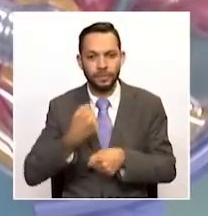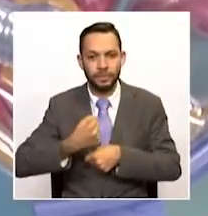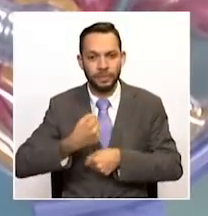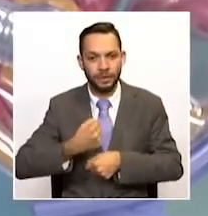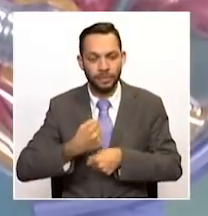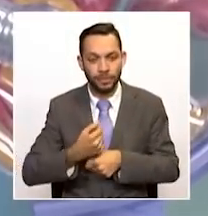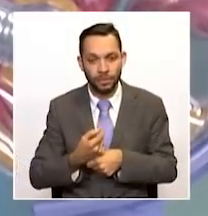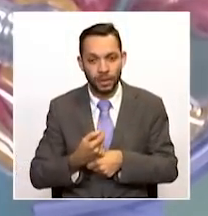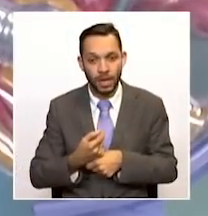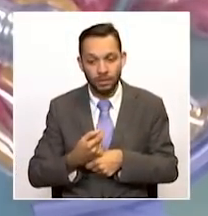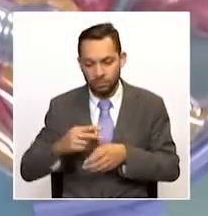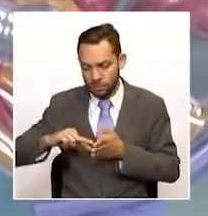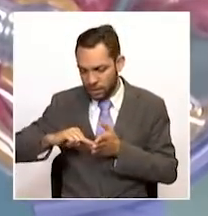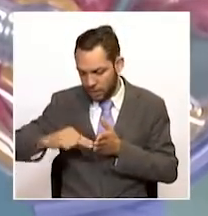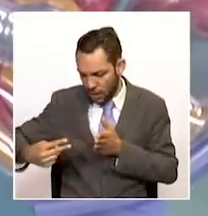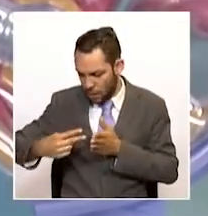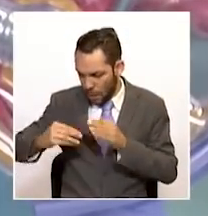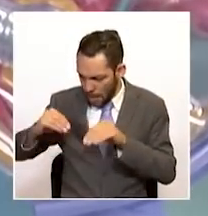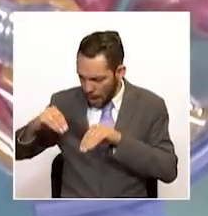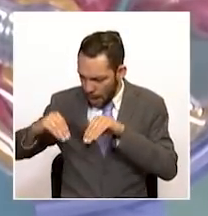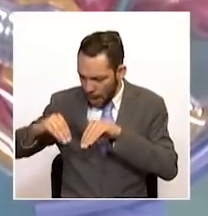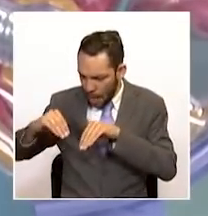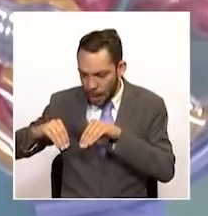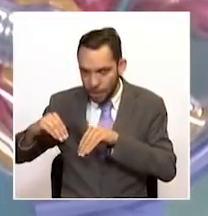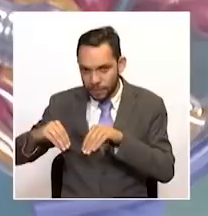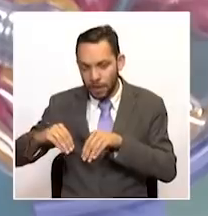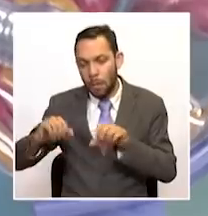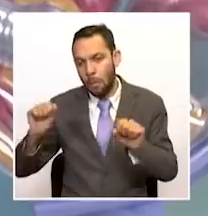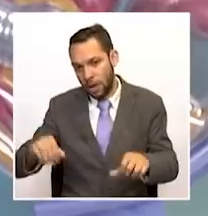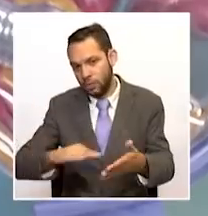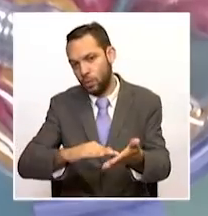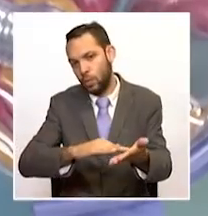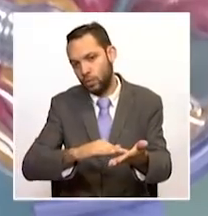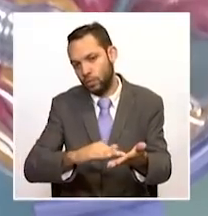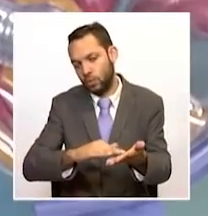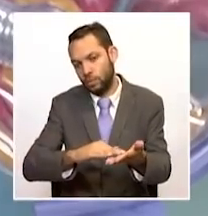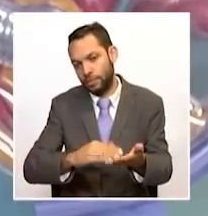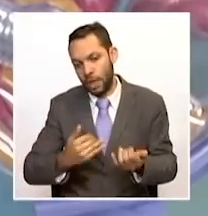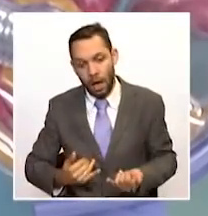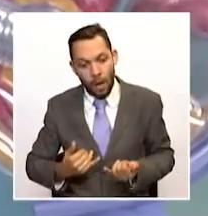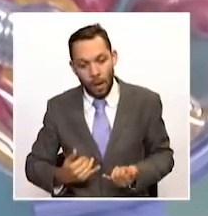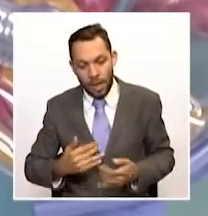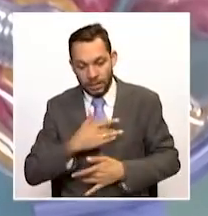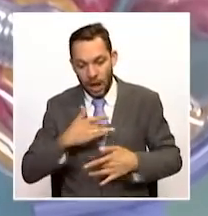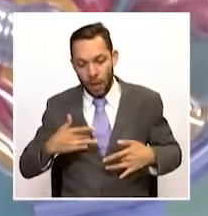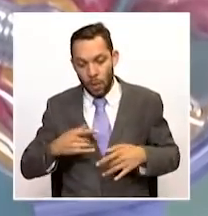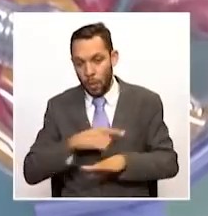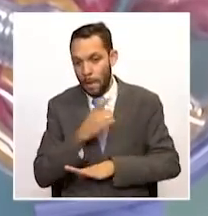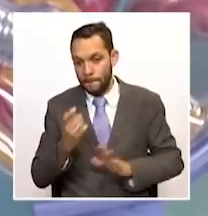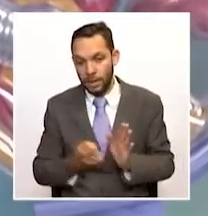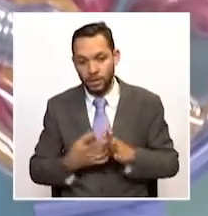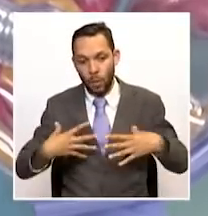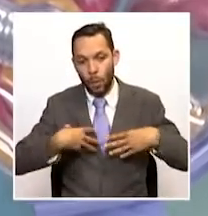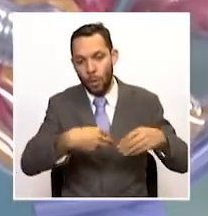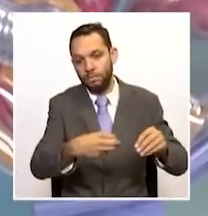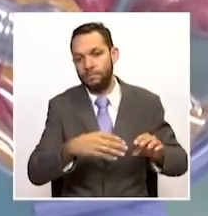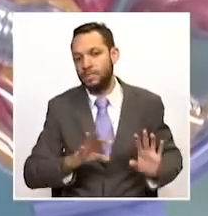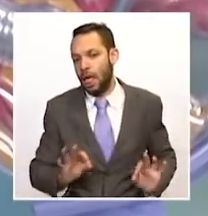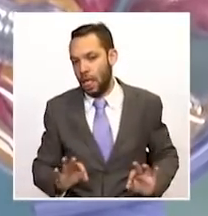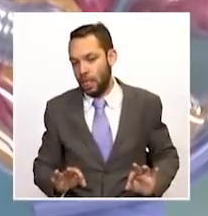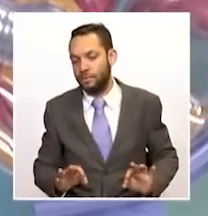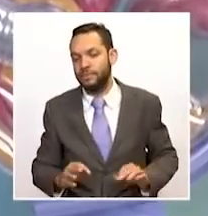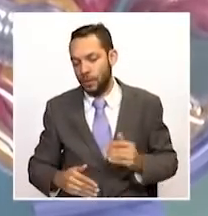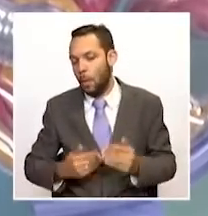para ver si se puede obtener un día la cura porque pues hasta ahora esta enfermedad no tiene cura y pues como bien saben es mortal usted es muy